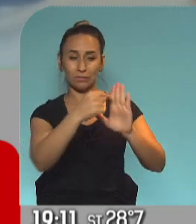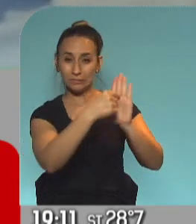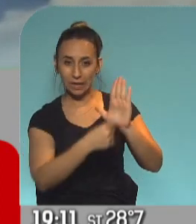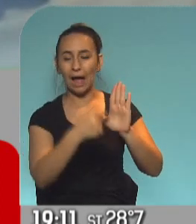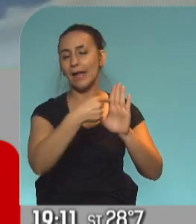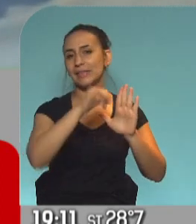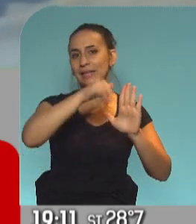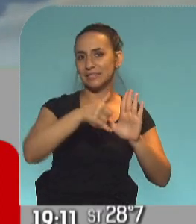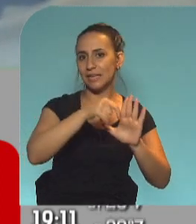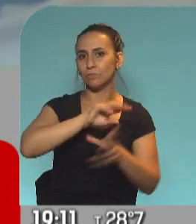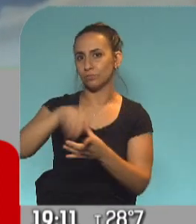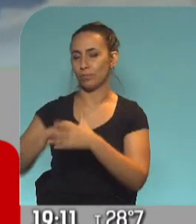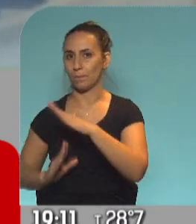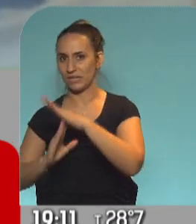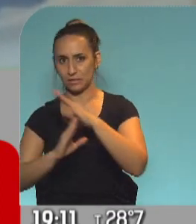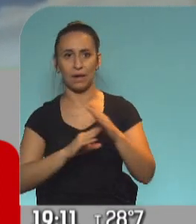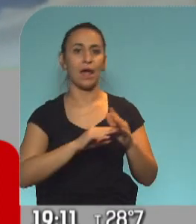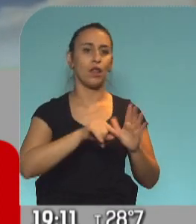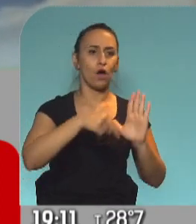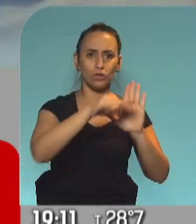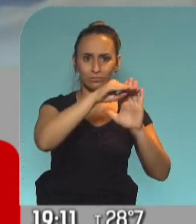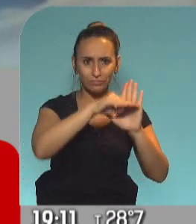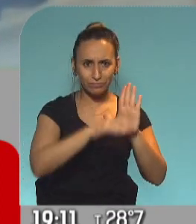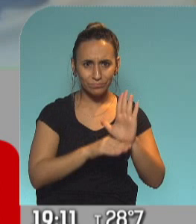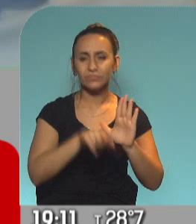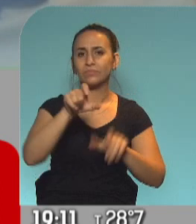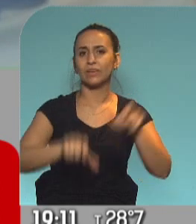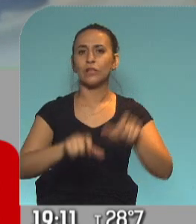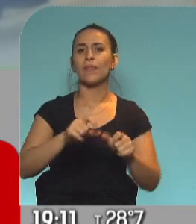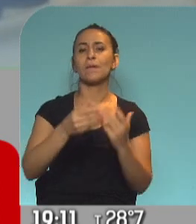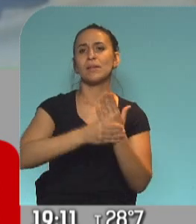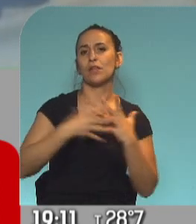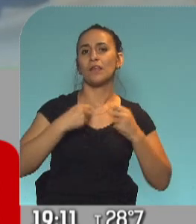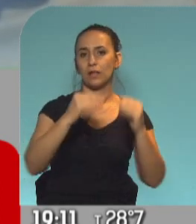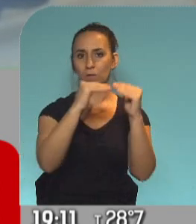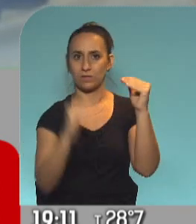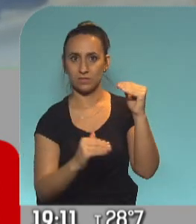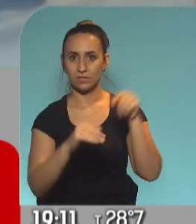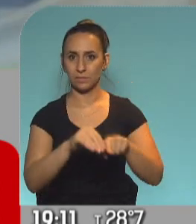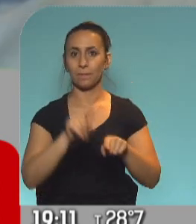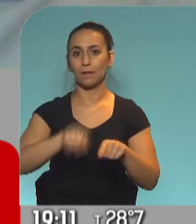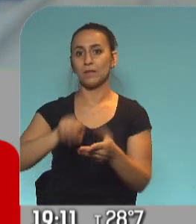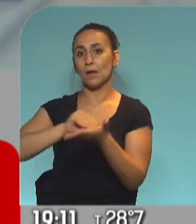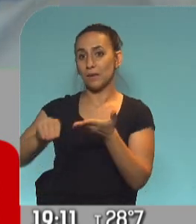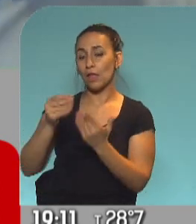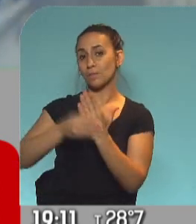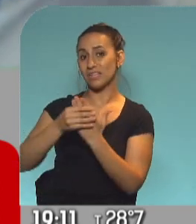aparecen funcionarios de menor rango del Ministerio de Salud, empleados del Ministerio de Economía,